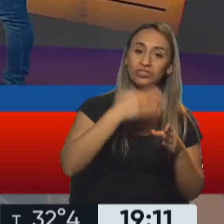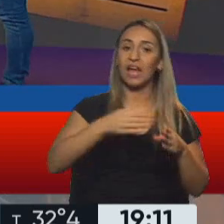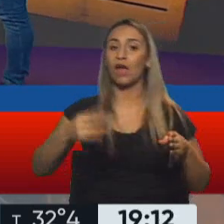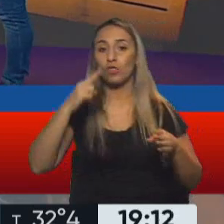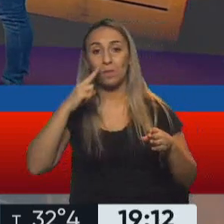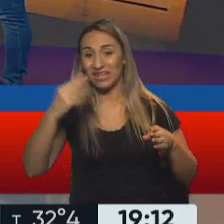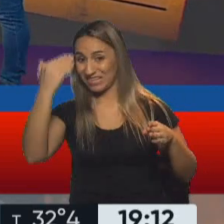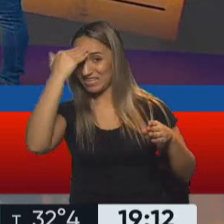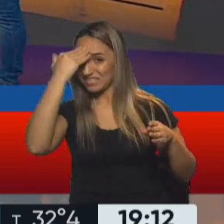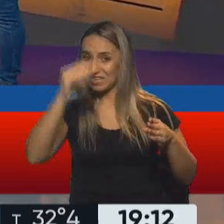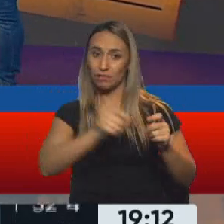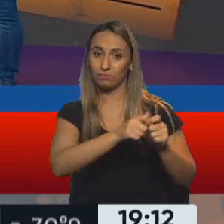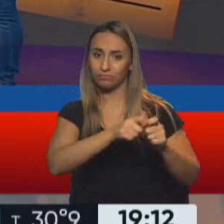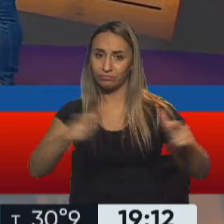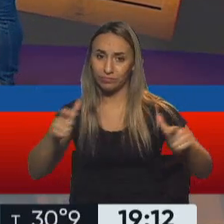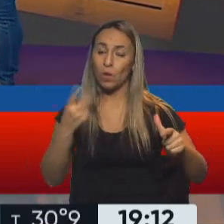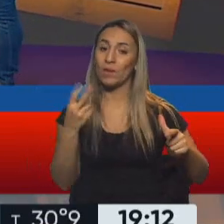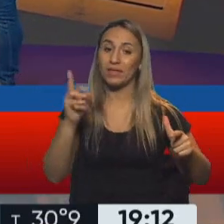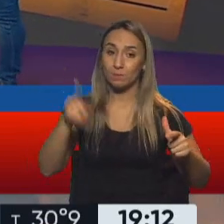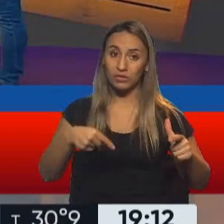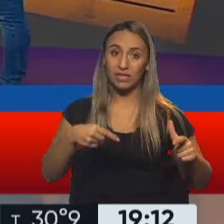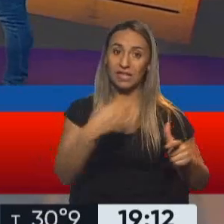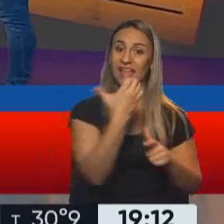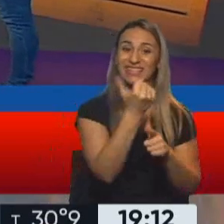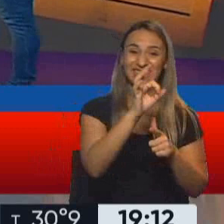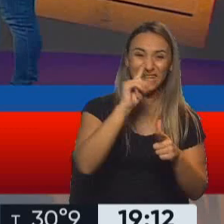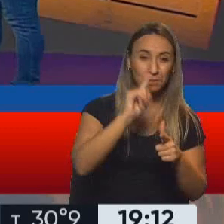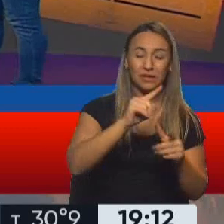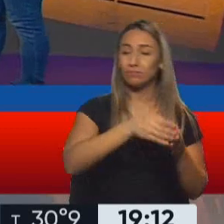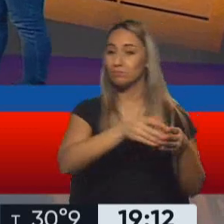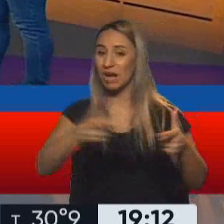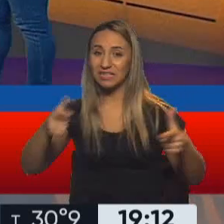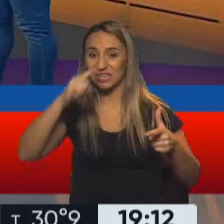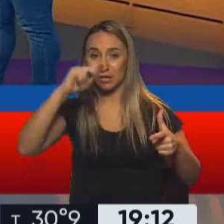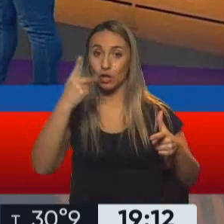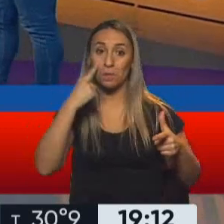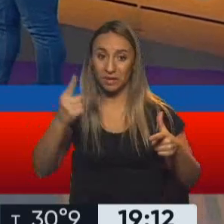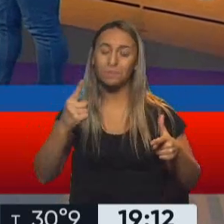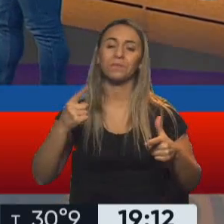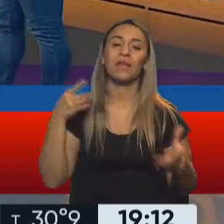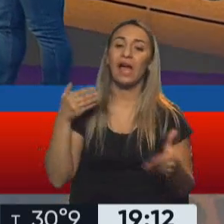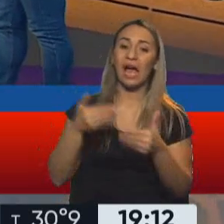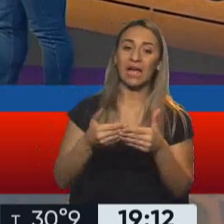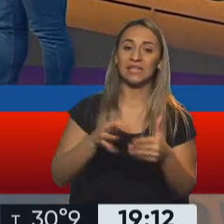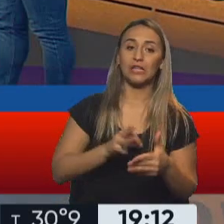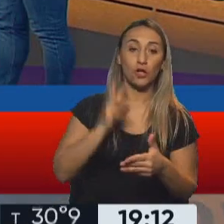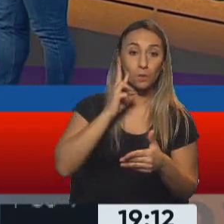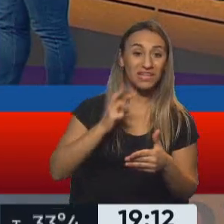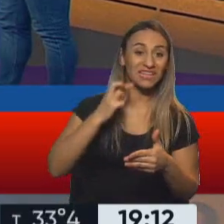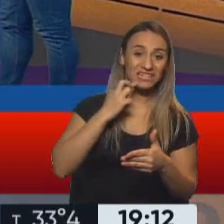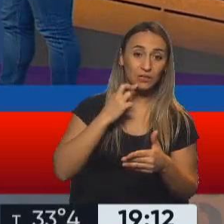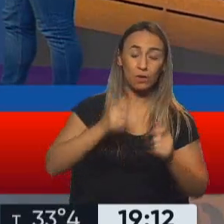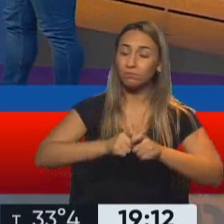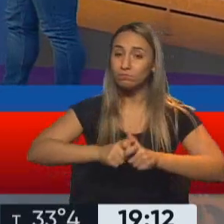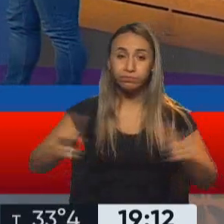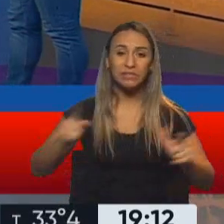gobierno de Cristina Fernández de Kirchner, de 60.000 a 72.000 personas. Hasta 2019, es decir, entre 2015 y 2019, aumenta